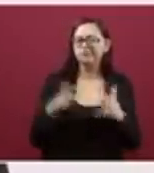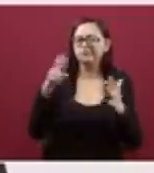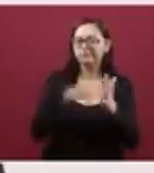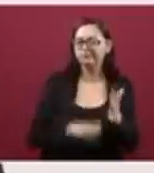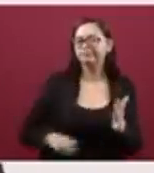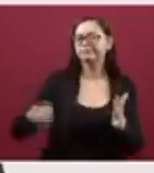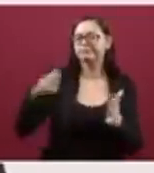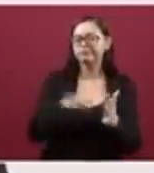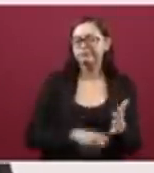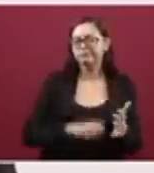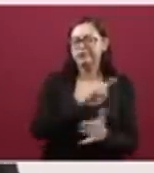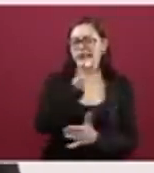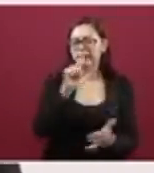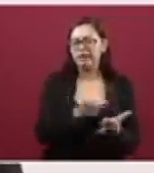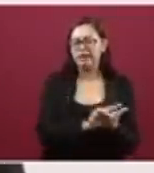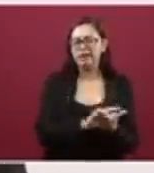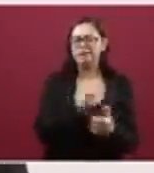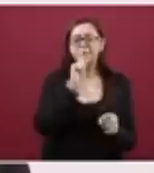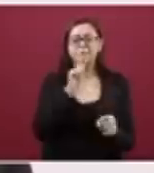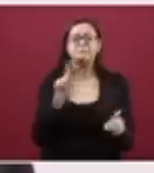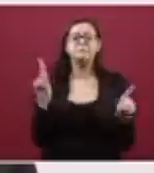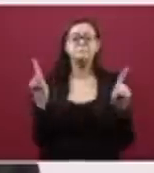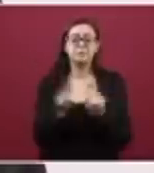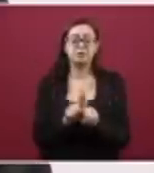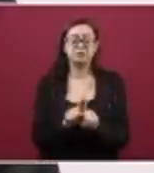se está proponiendo